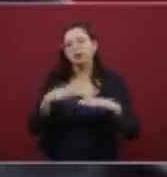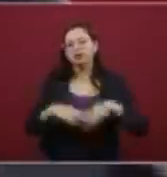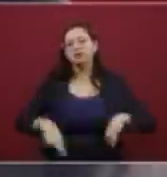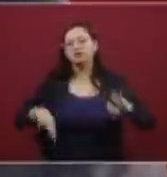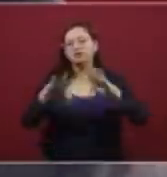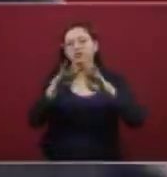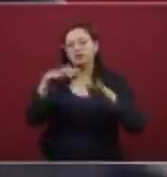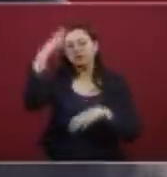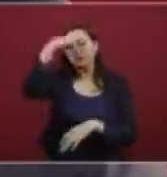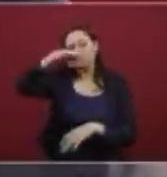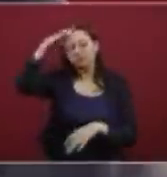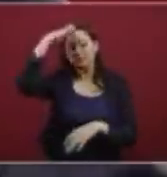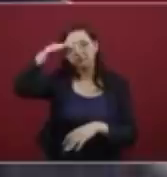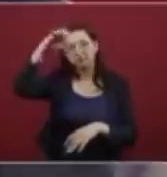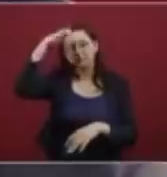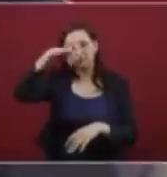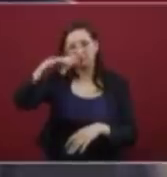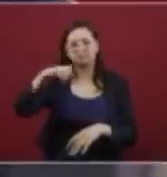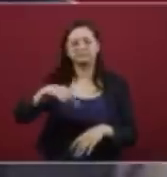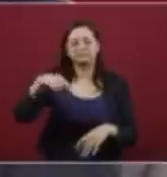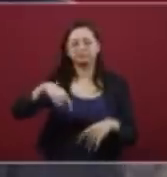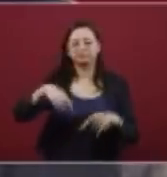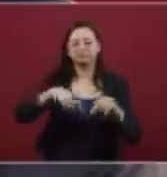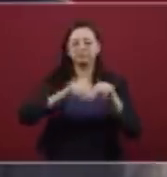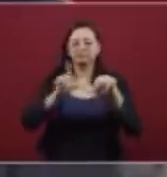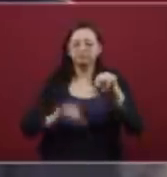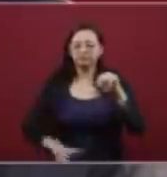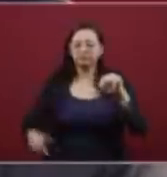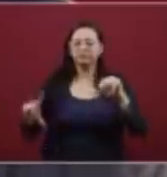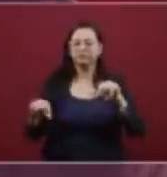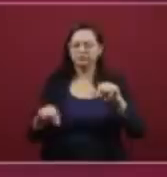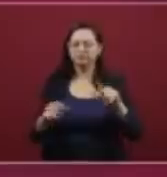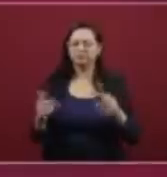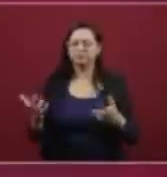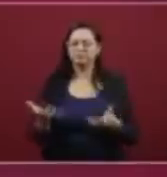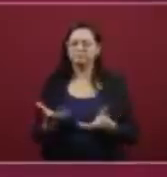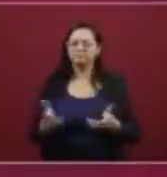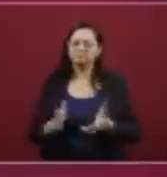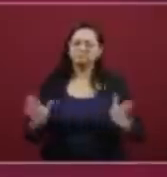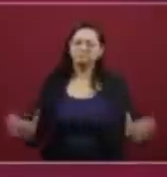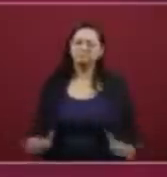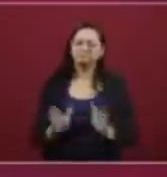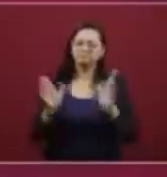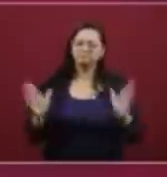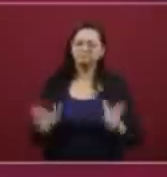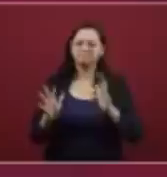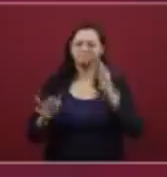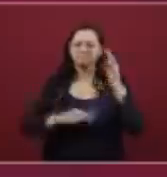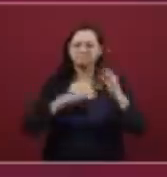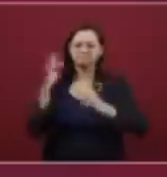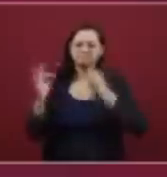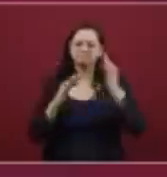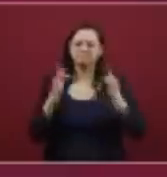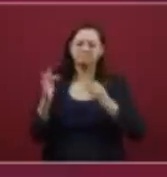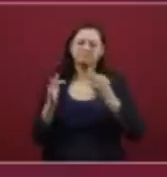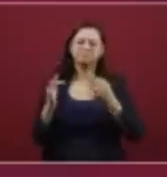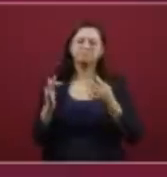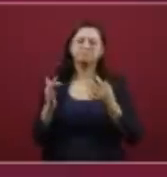Aquí en México vamos a fomentar el que